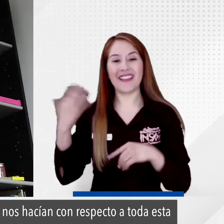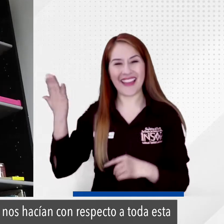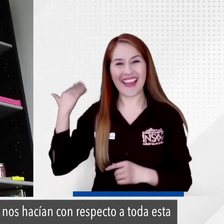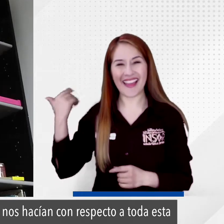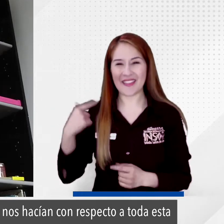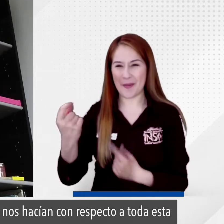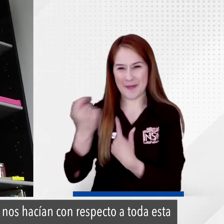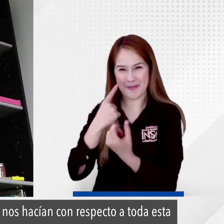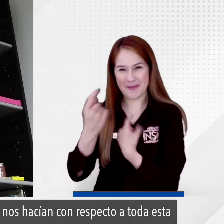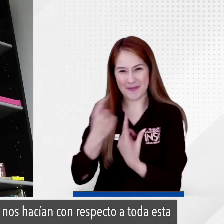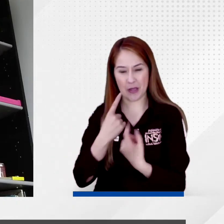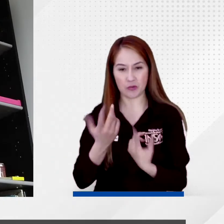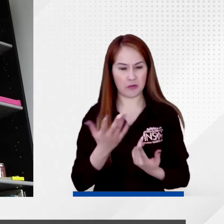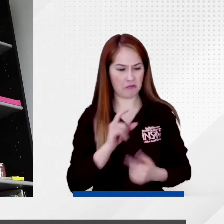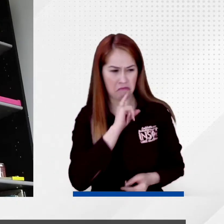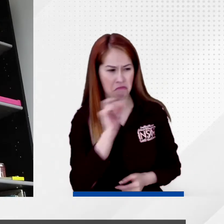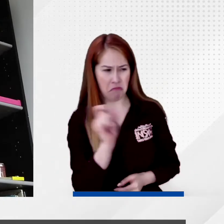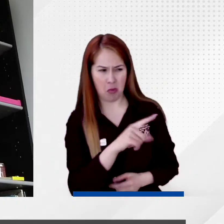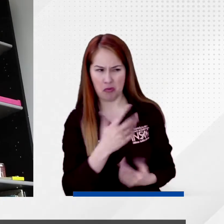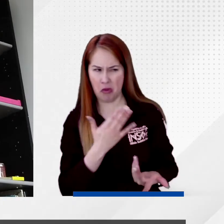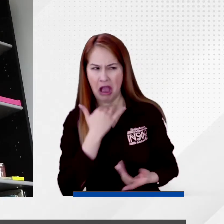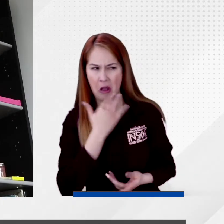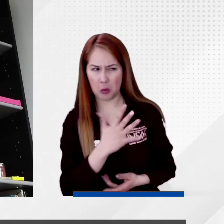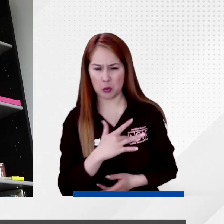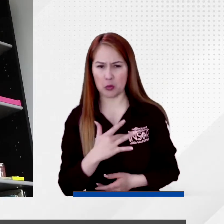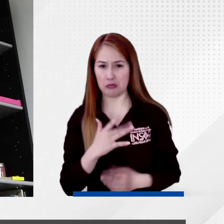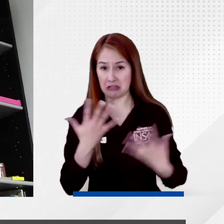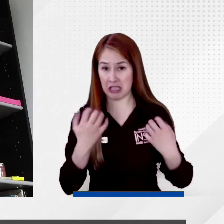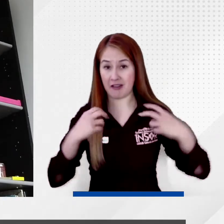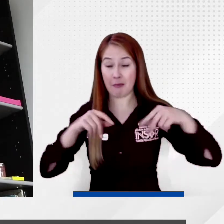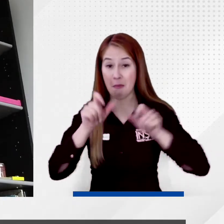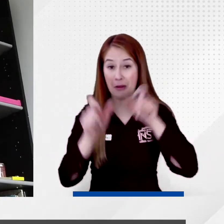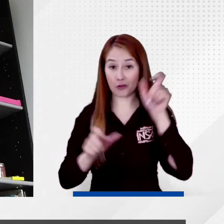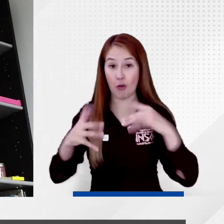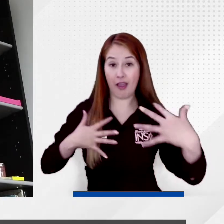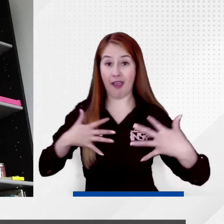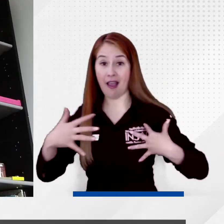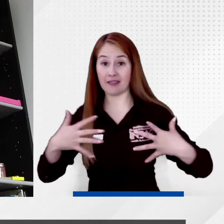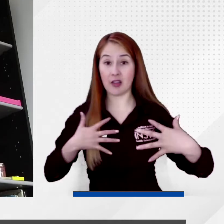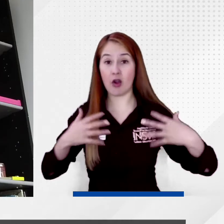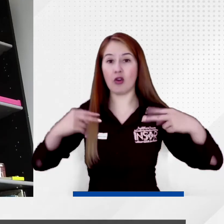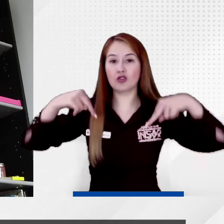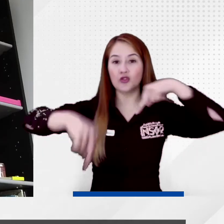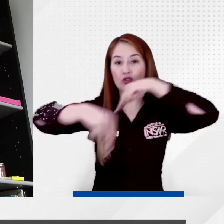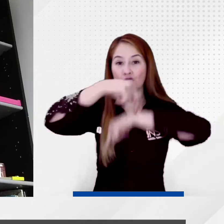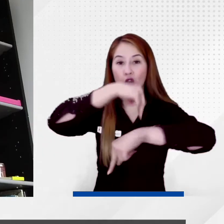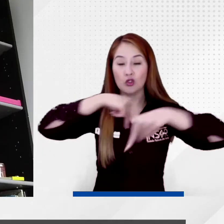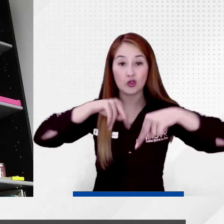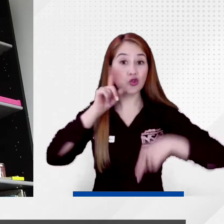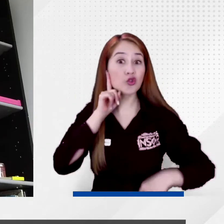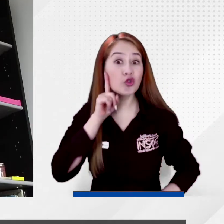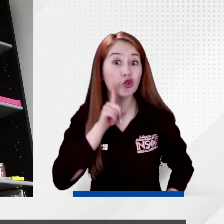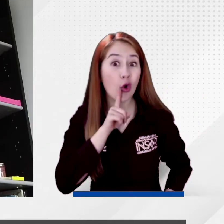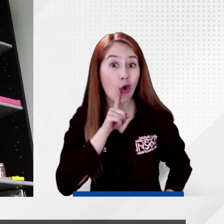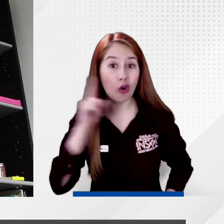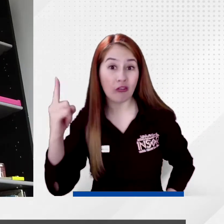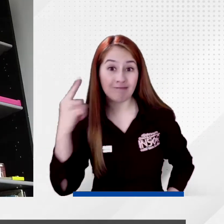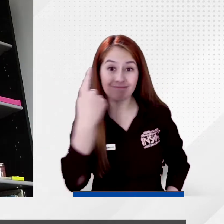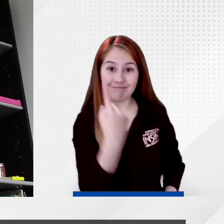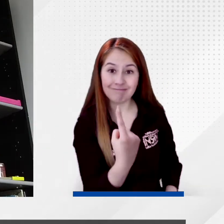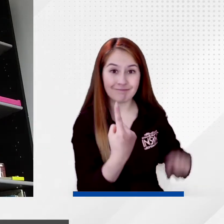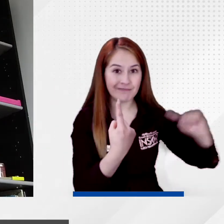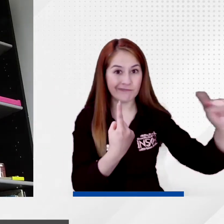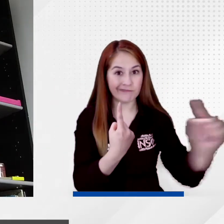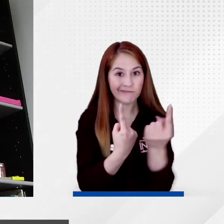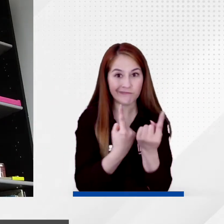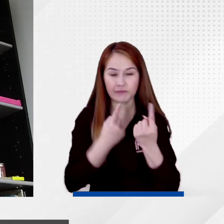a toda esta experiencia era que si en algún momento nos pensábamos trabajar con población con discapacidad